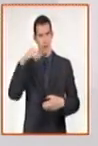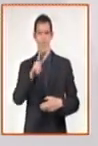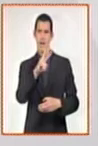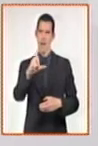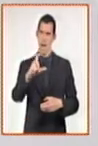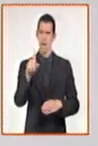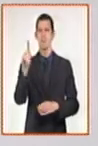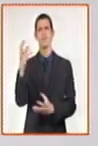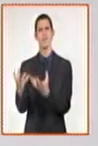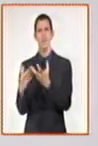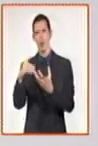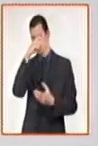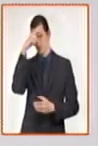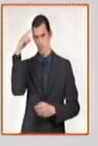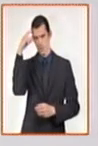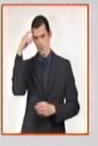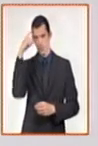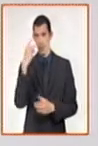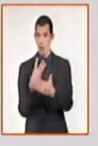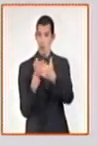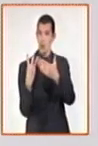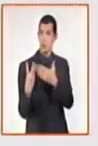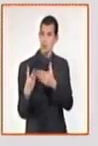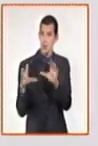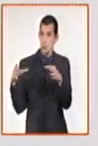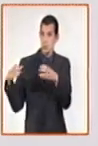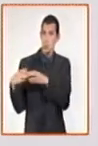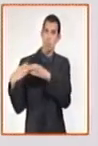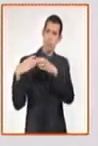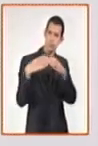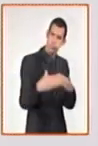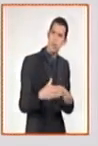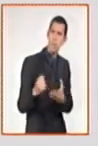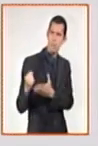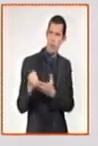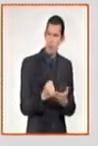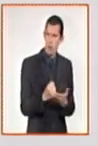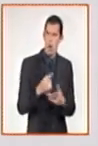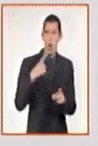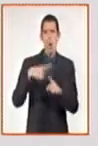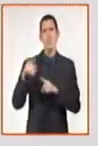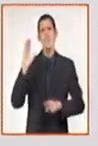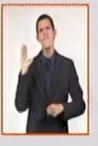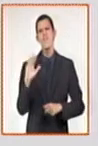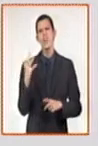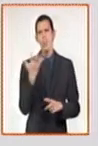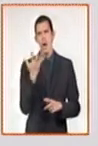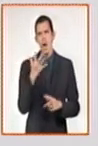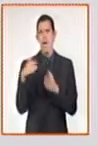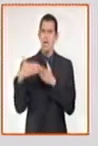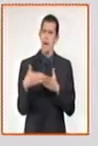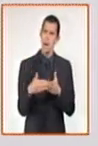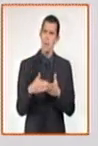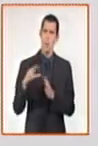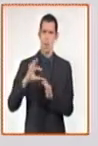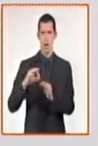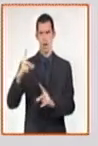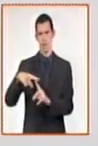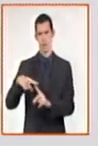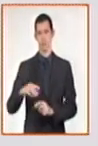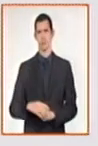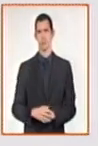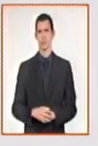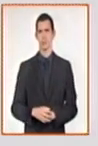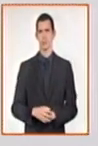Villa Clara, de Cienfuegos y de Santi Espíritu, y ya tenemos una avanzada de Granma y de Guantánamo, es decir, que en las próximas horas tendremos también los contingentes de Granma y